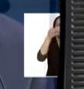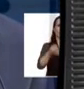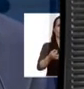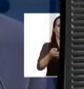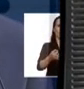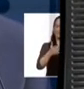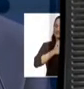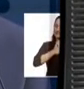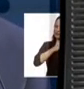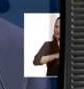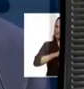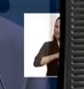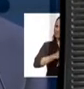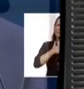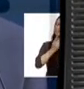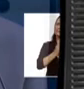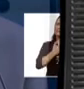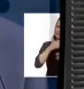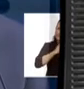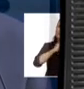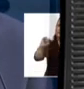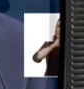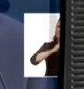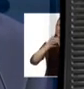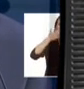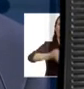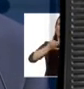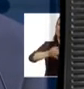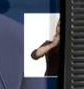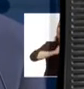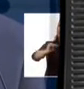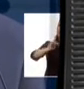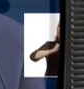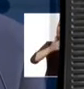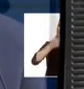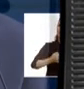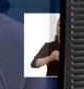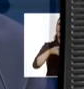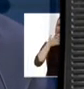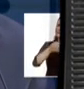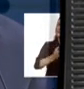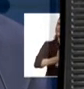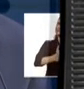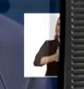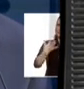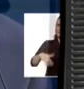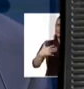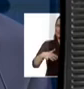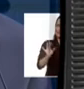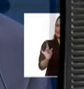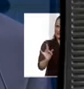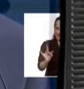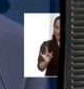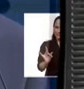bien firmes, que declararon la independencia de España y de toda otra dominación extranjera, decir que sentían